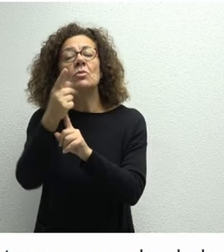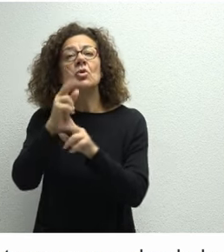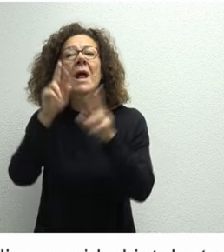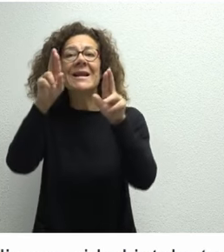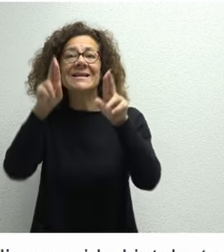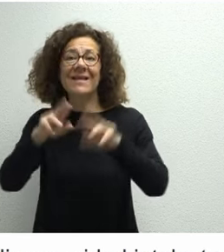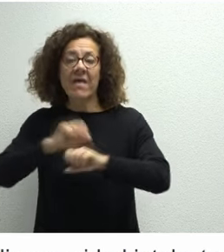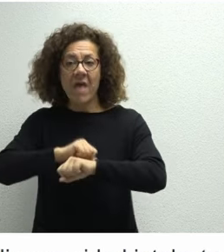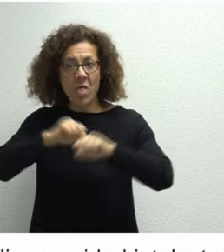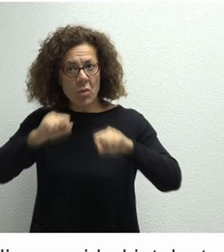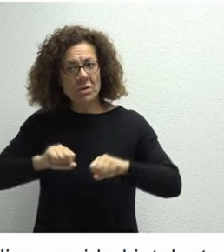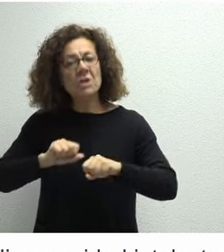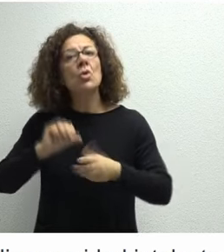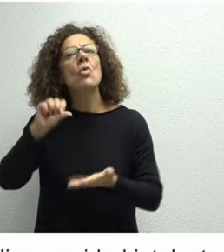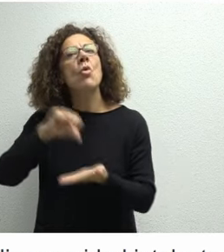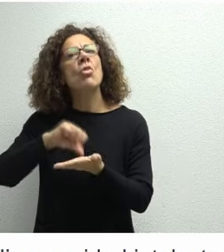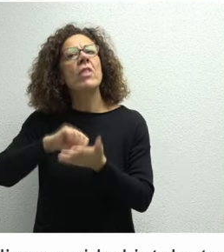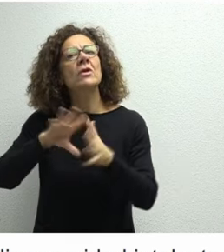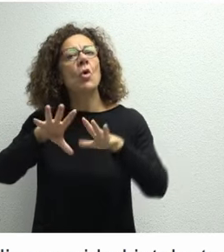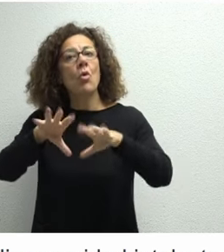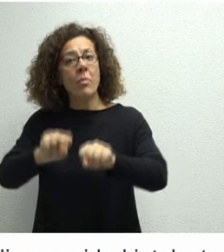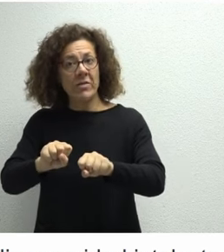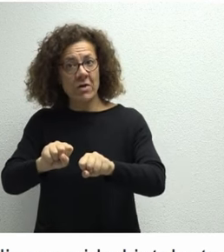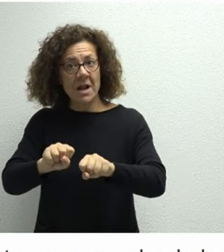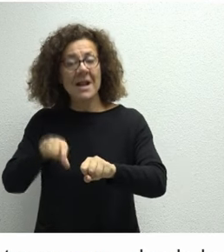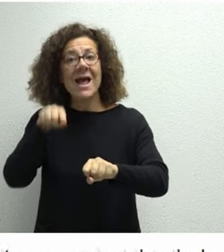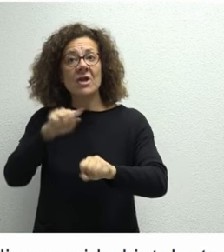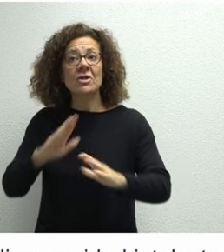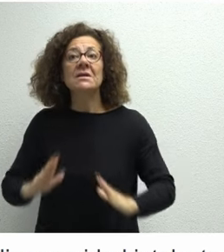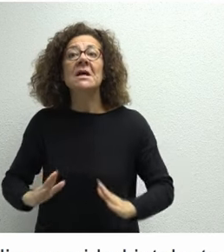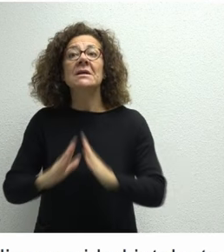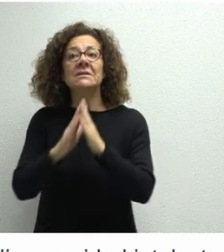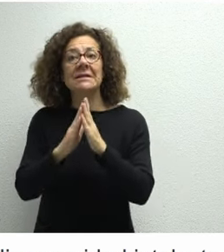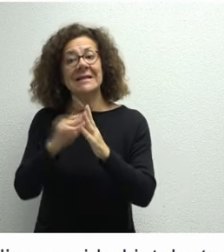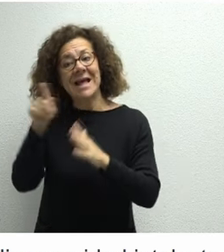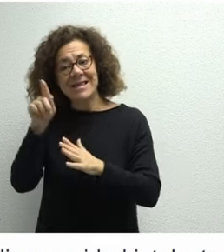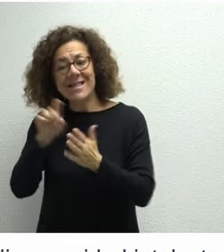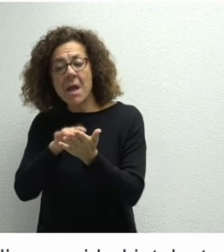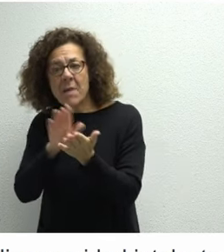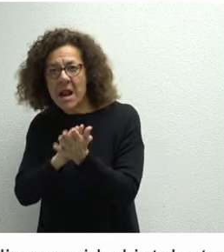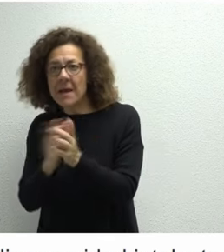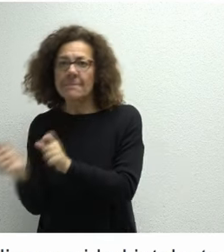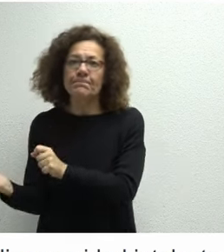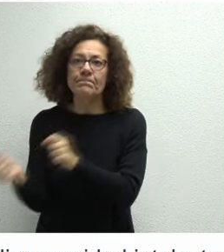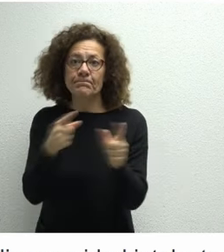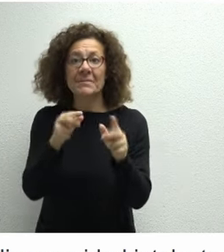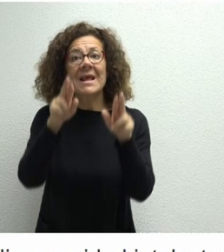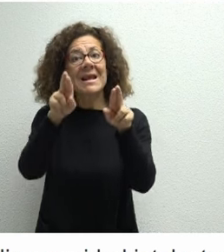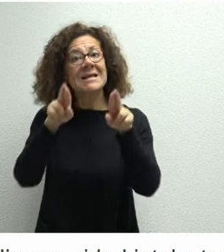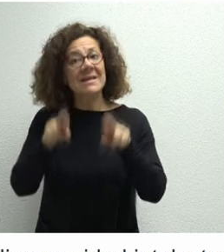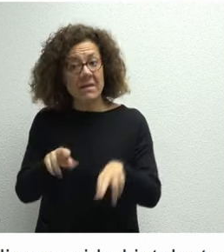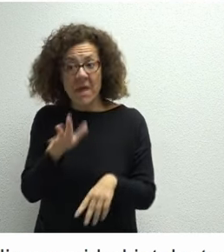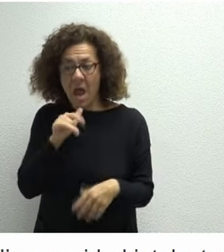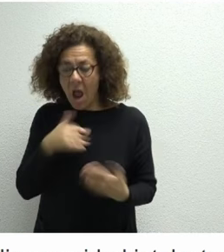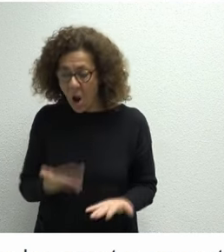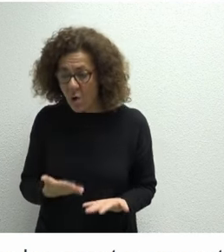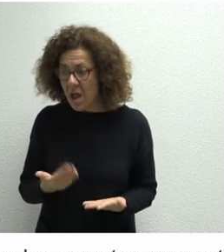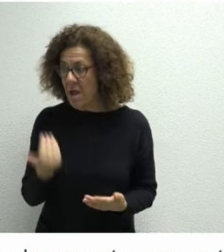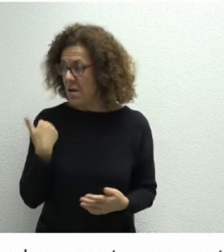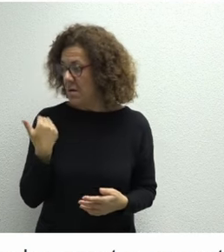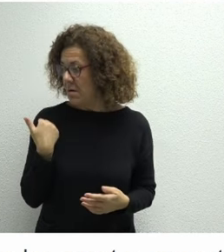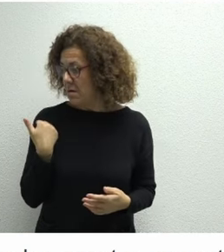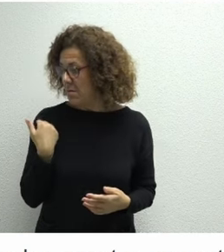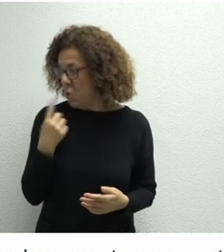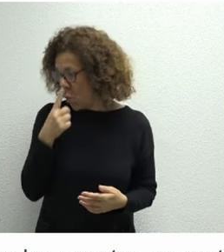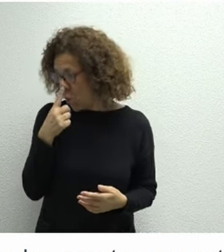de adultos con centro ocupacional con lo cual desde San Juan de desde Málaga se TR L A esta residencia y a día de hoy que eso hace pues